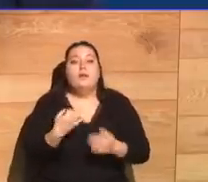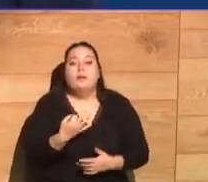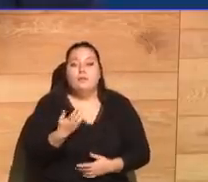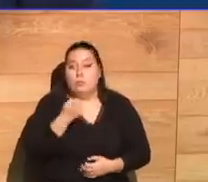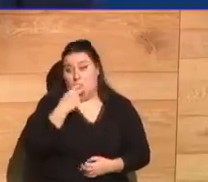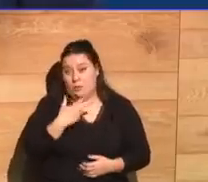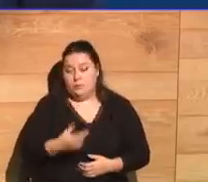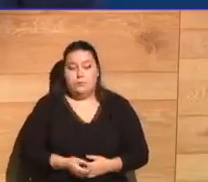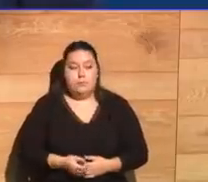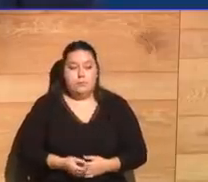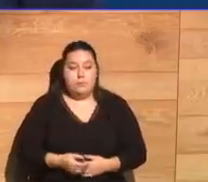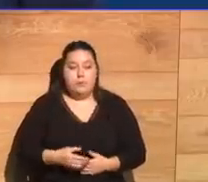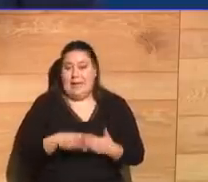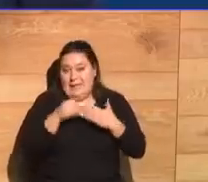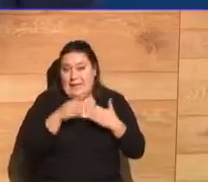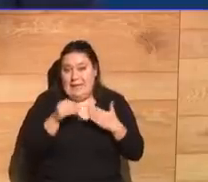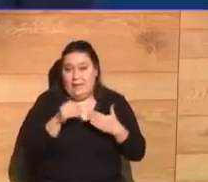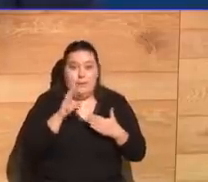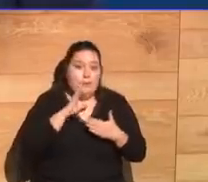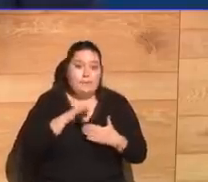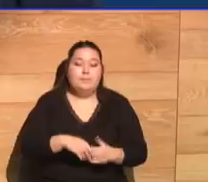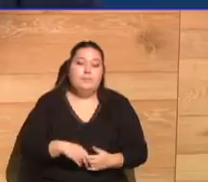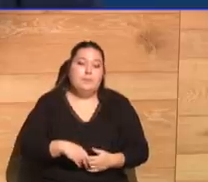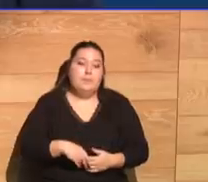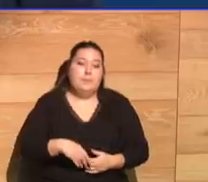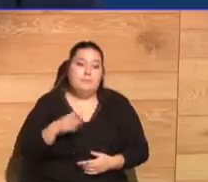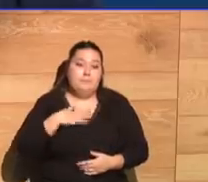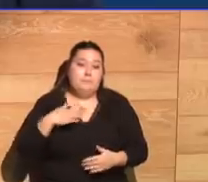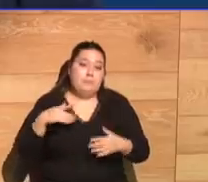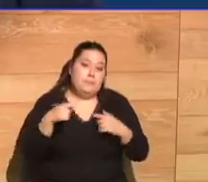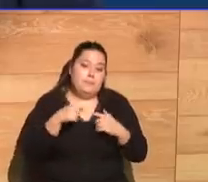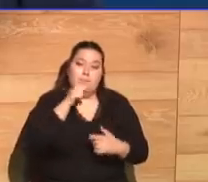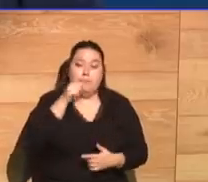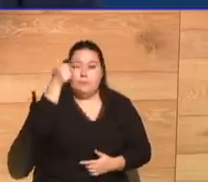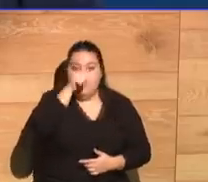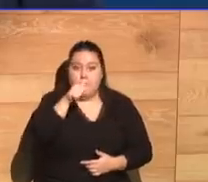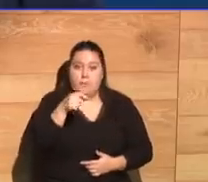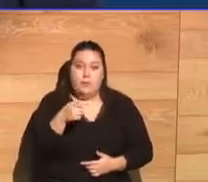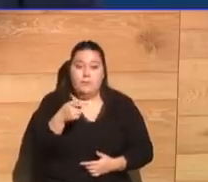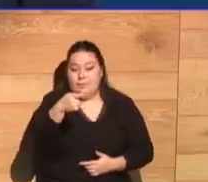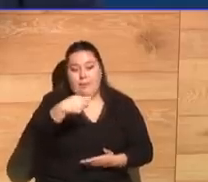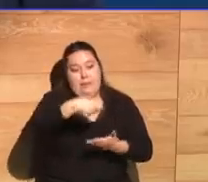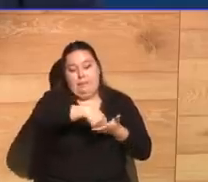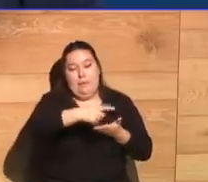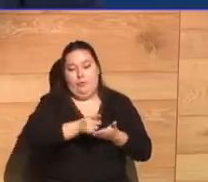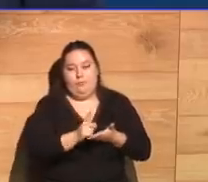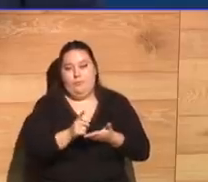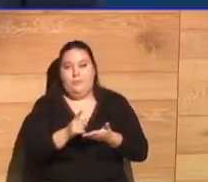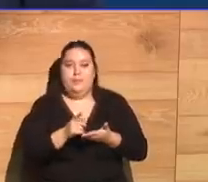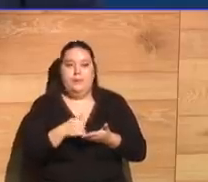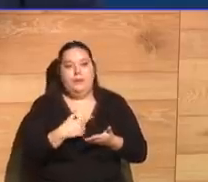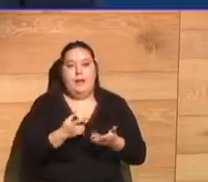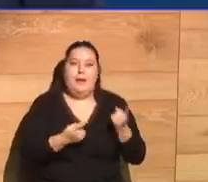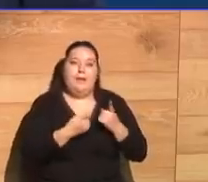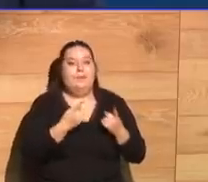entonces Siguel era cliente del bar. Vale. Y mi tío abuelo a veces no le cobraba. Hacía el paripé de que le